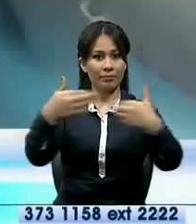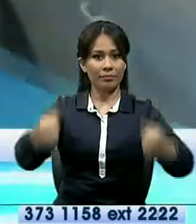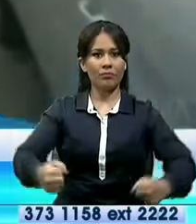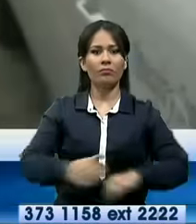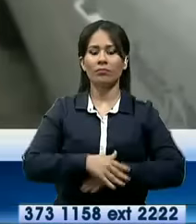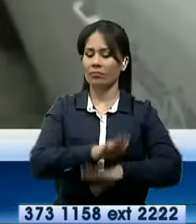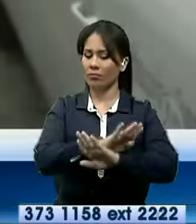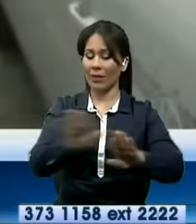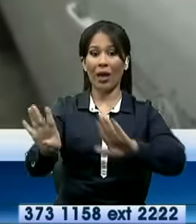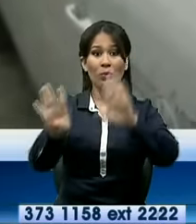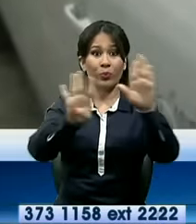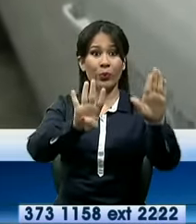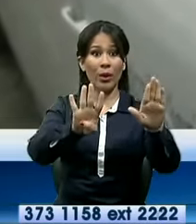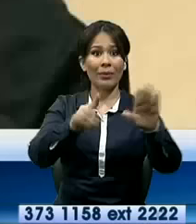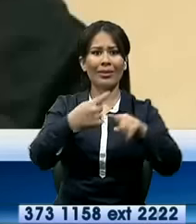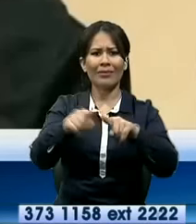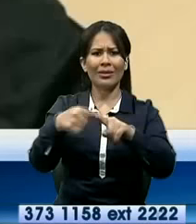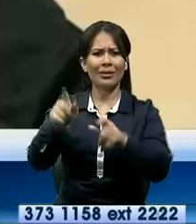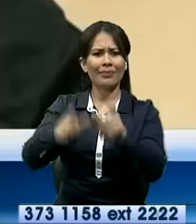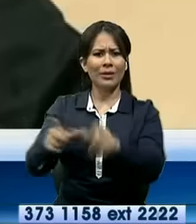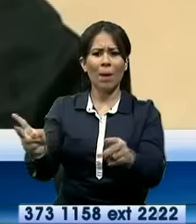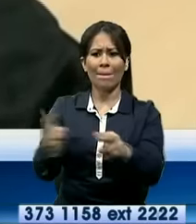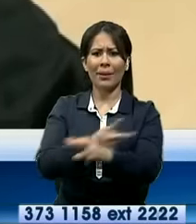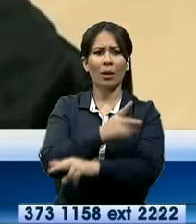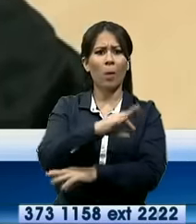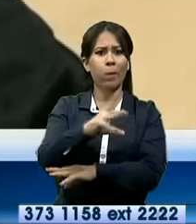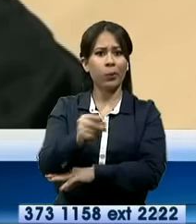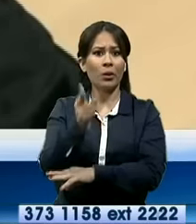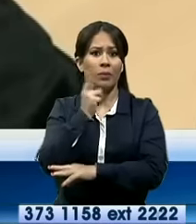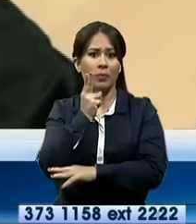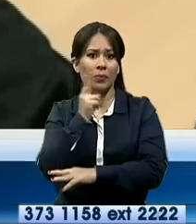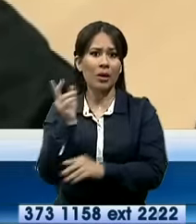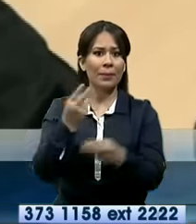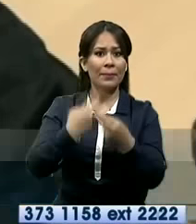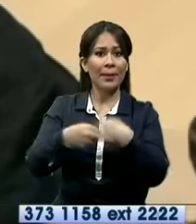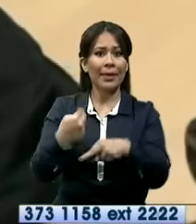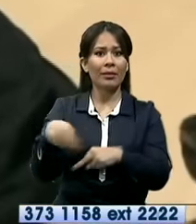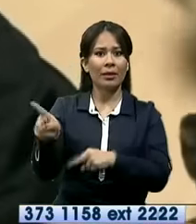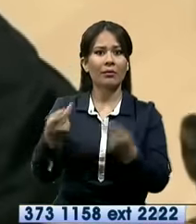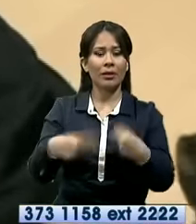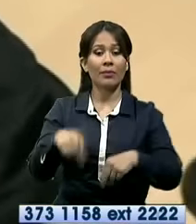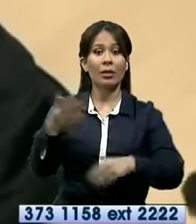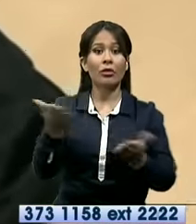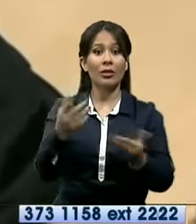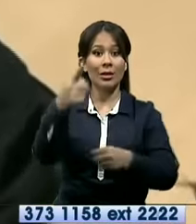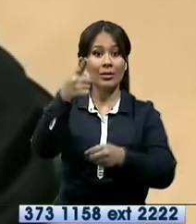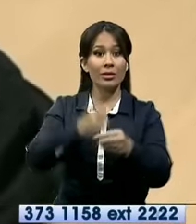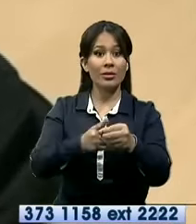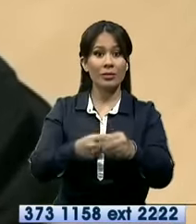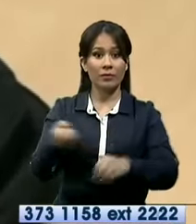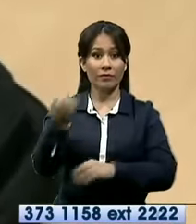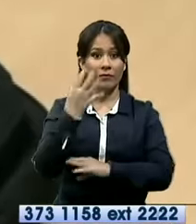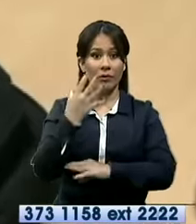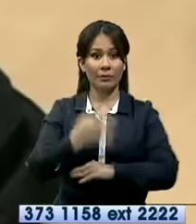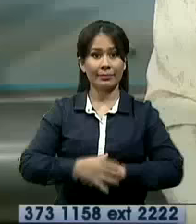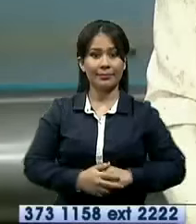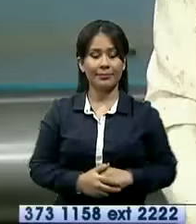estarían inmersos en robo a personas y presunto microtráfico. En Quito informó Iván Casamen.